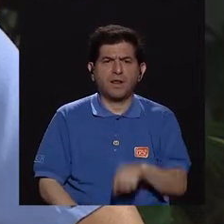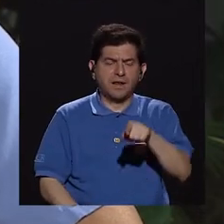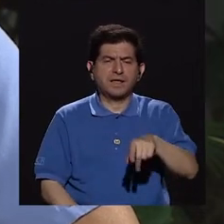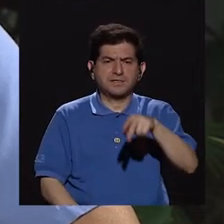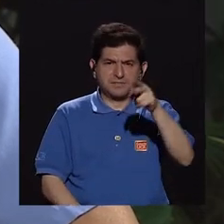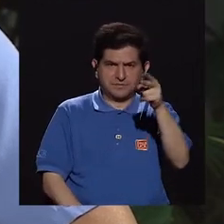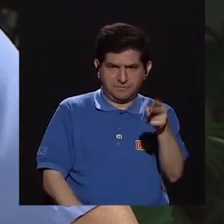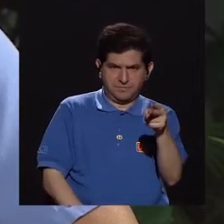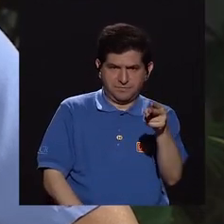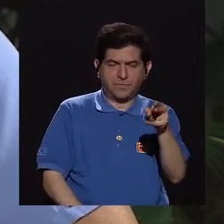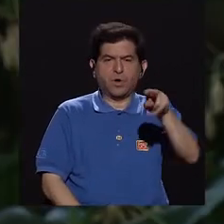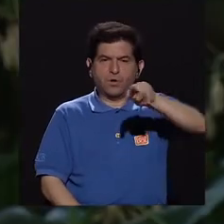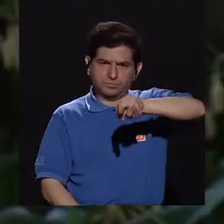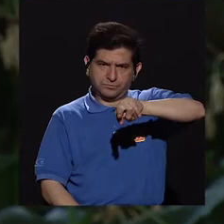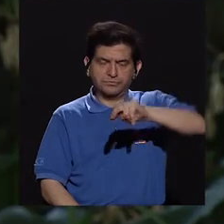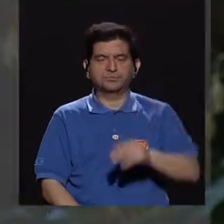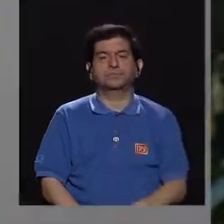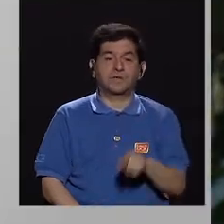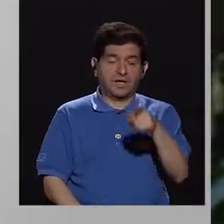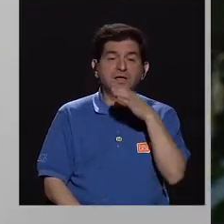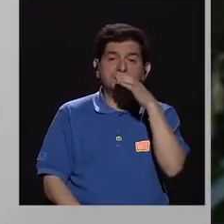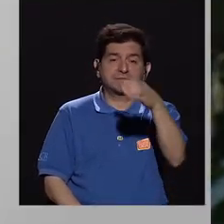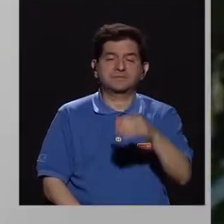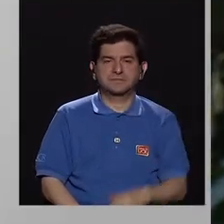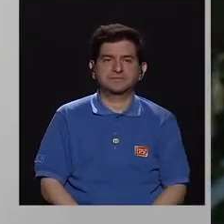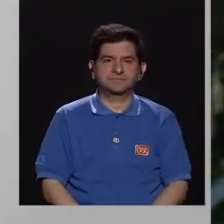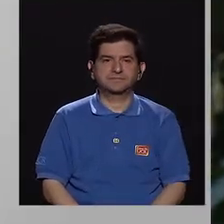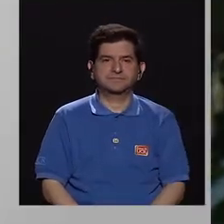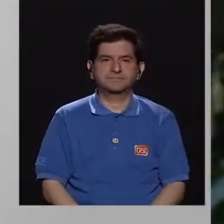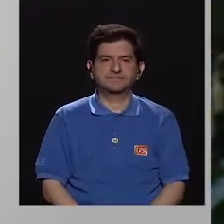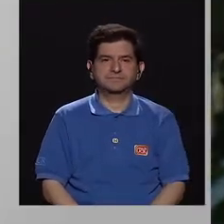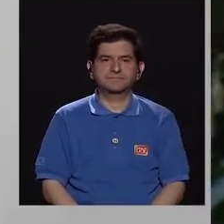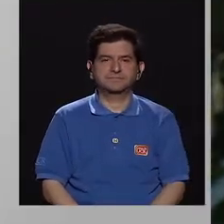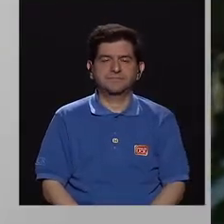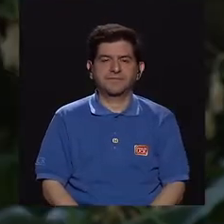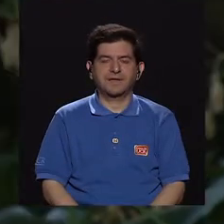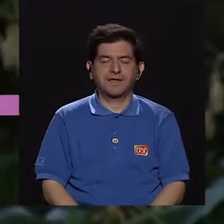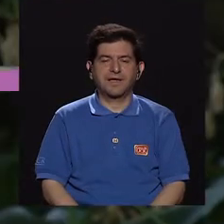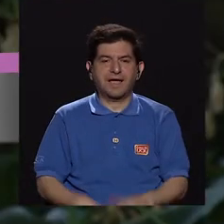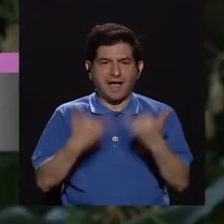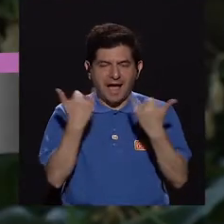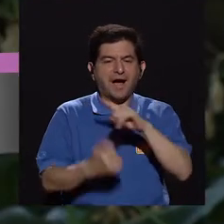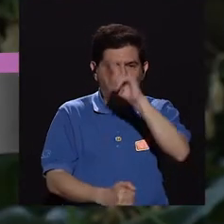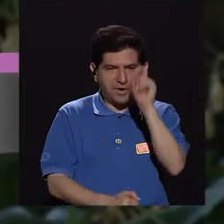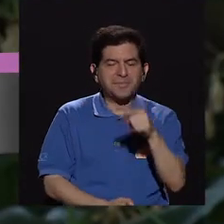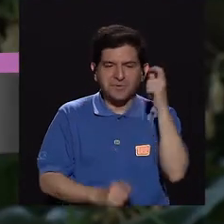posición lateral. Esa es la que se recomienda más. Bueno, justamente por hacia ahí va esta